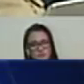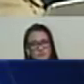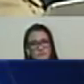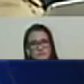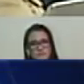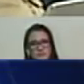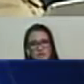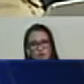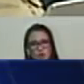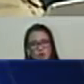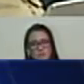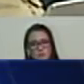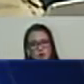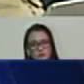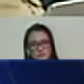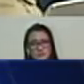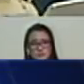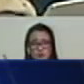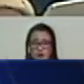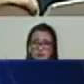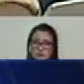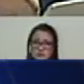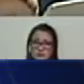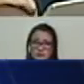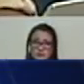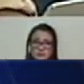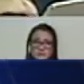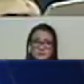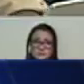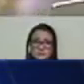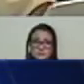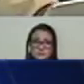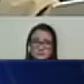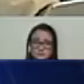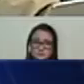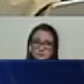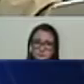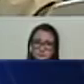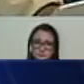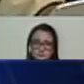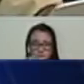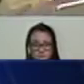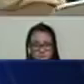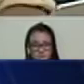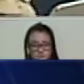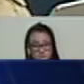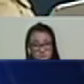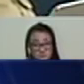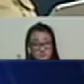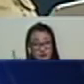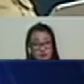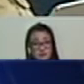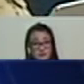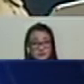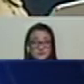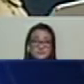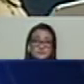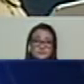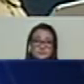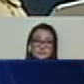también para enviar un mensaje de paz, un mensaje de concordia, un